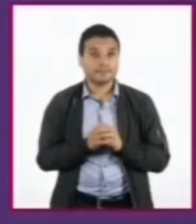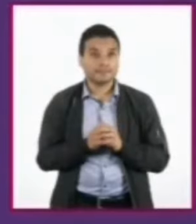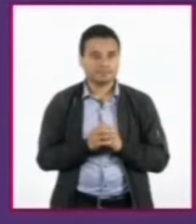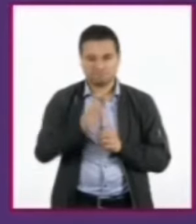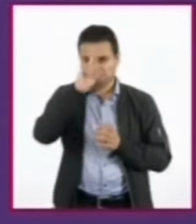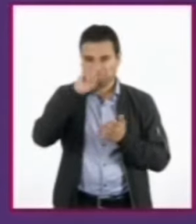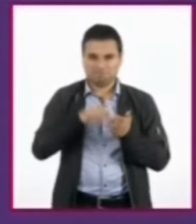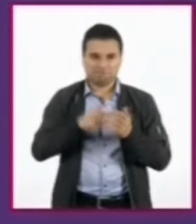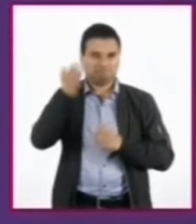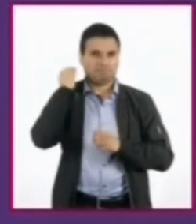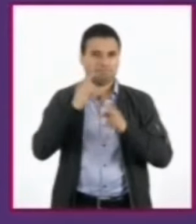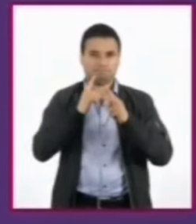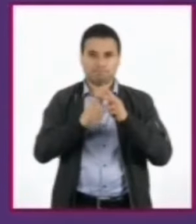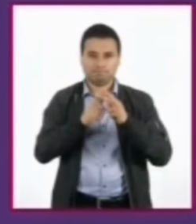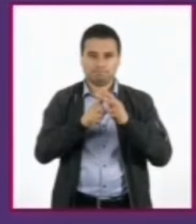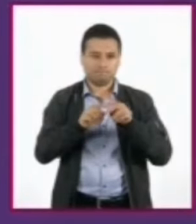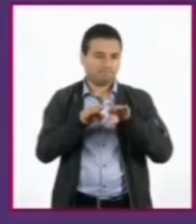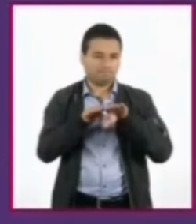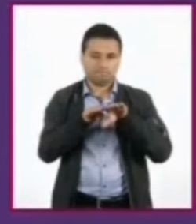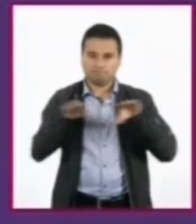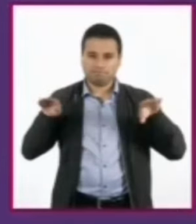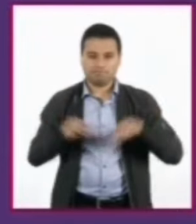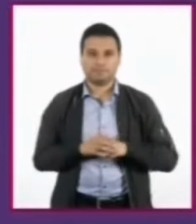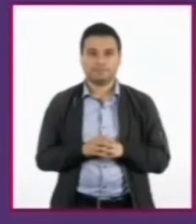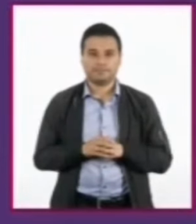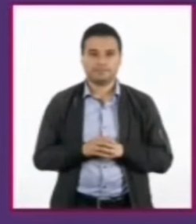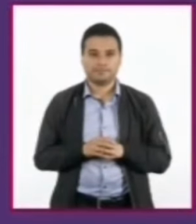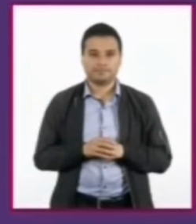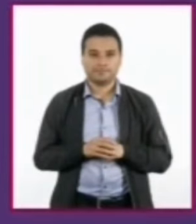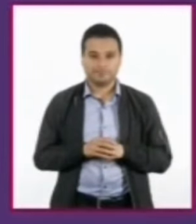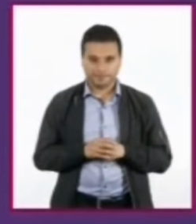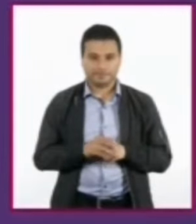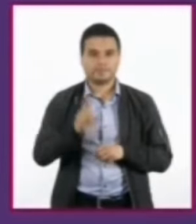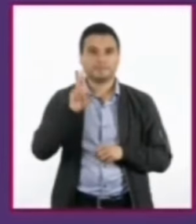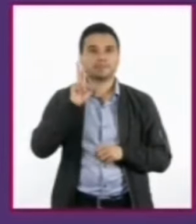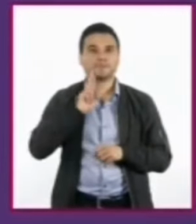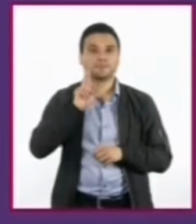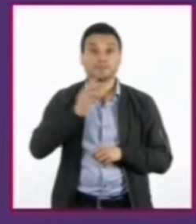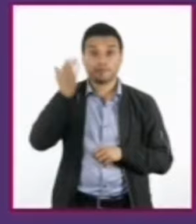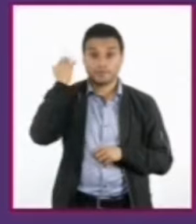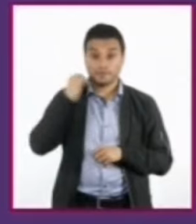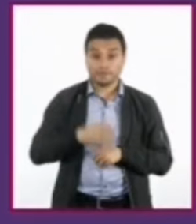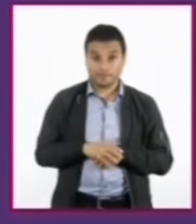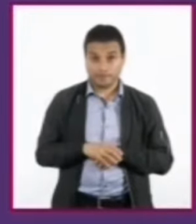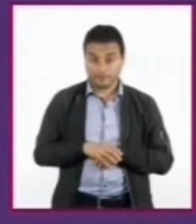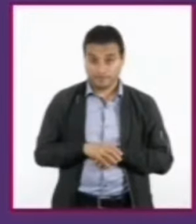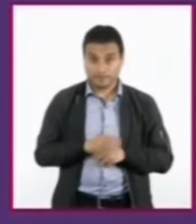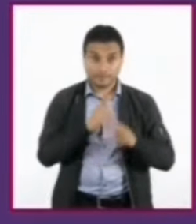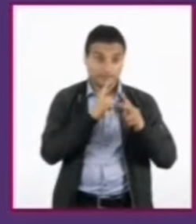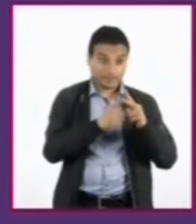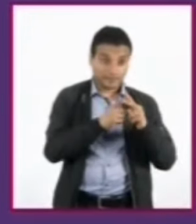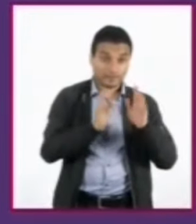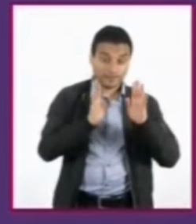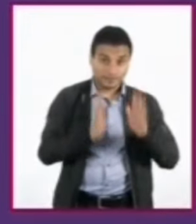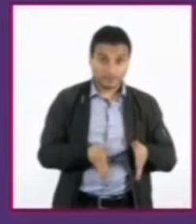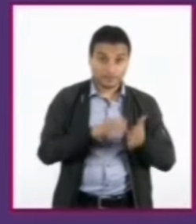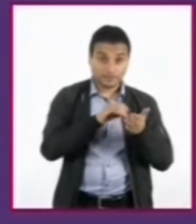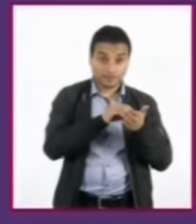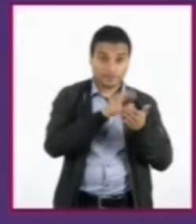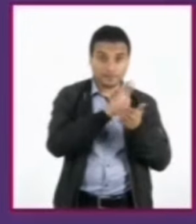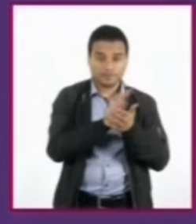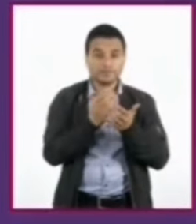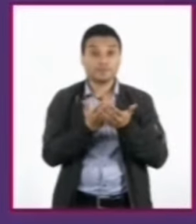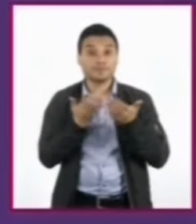Igual que la medición inicial. Registramos la magnitud de la masa final del sistema cerrado en la tabla